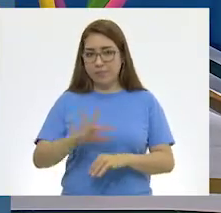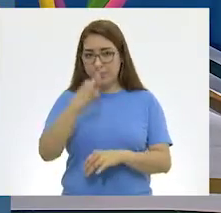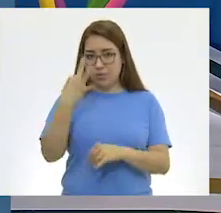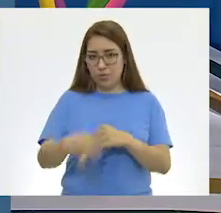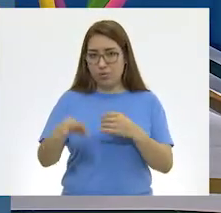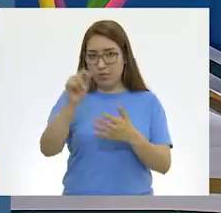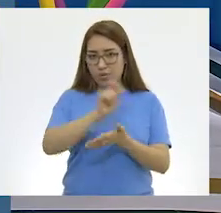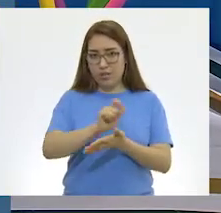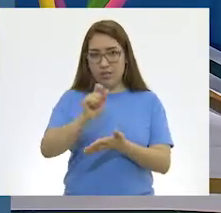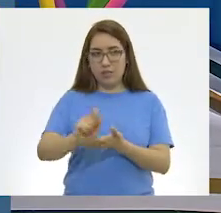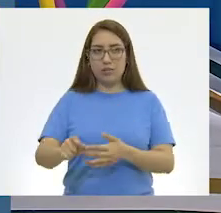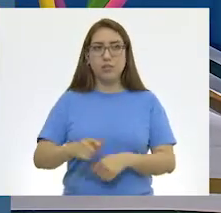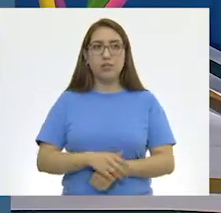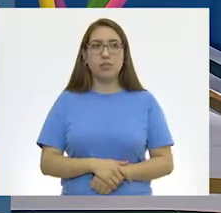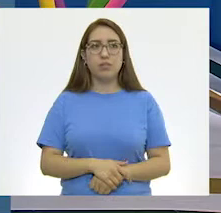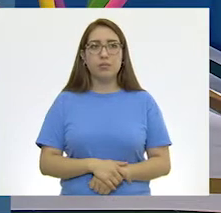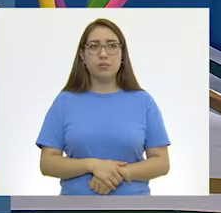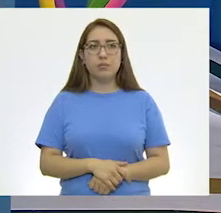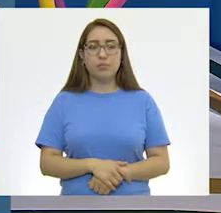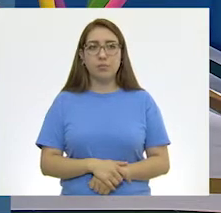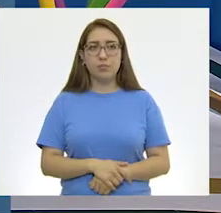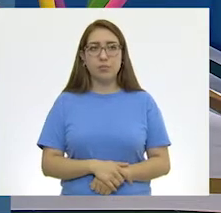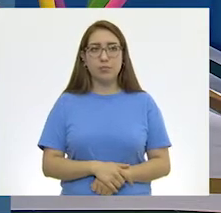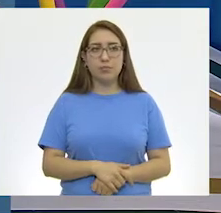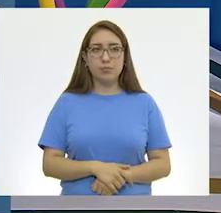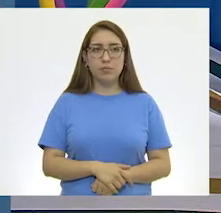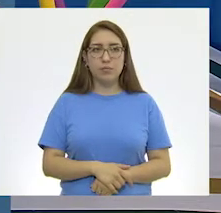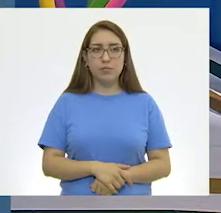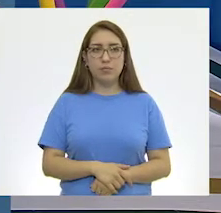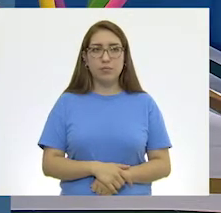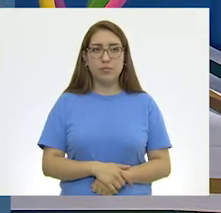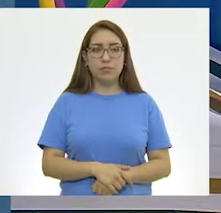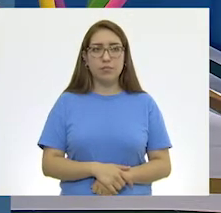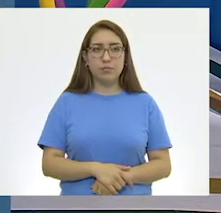veo, despego esta imagen.